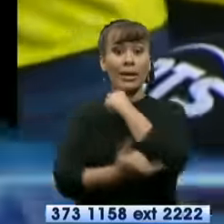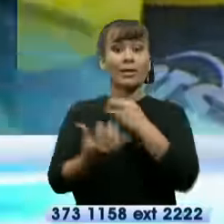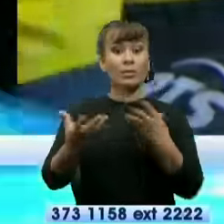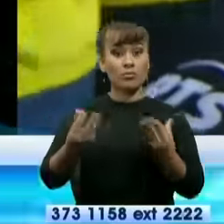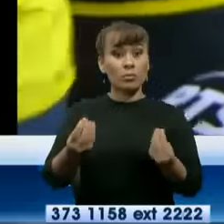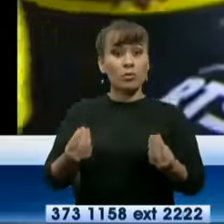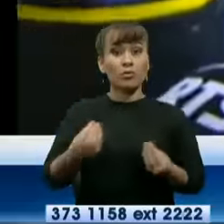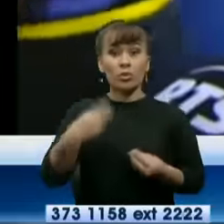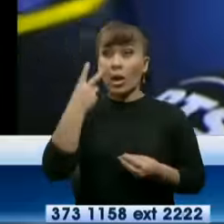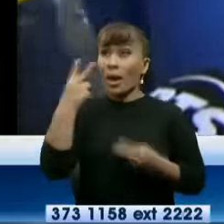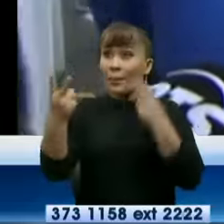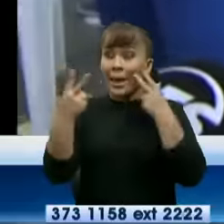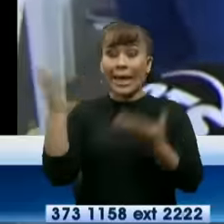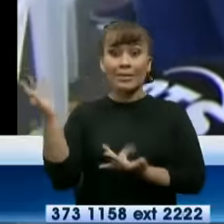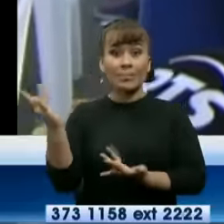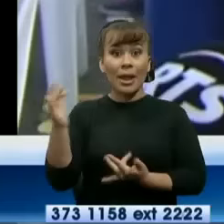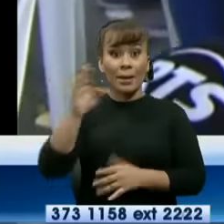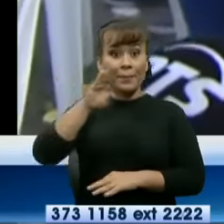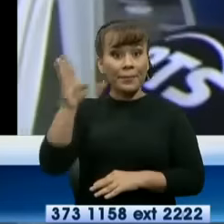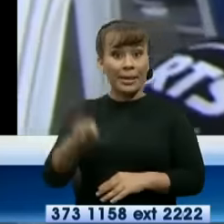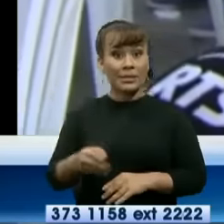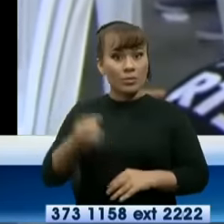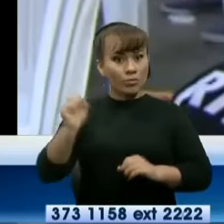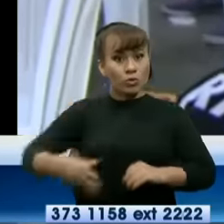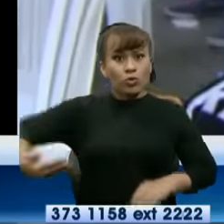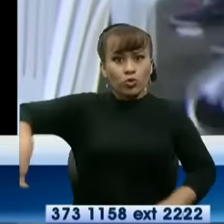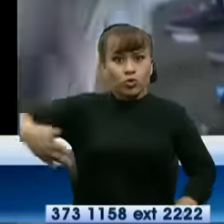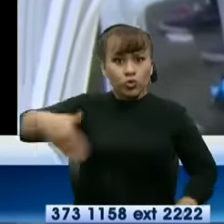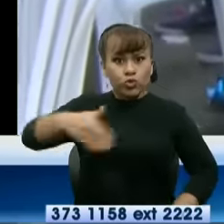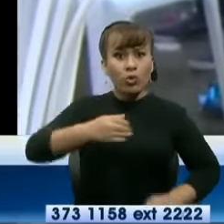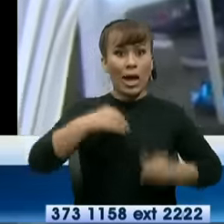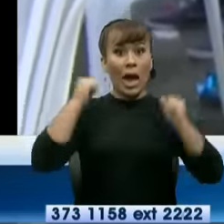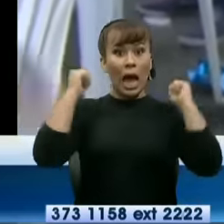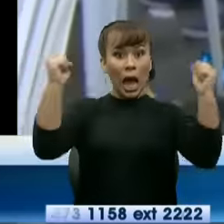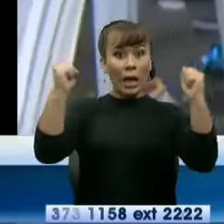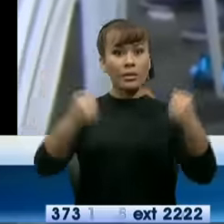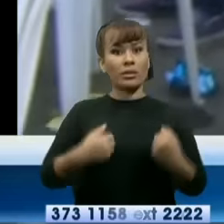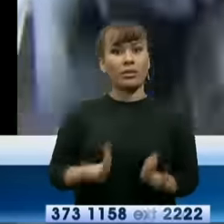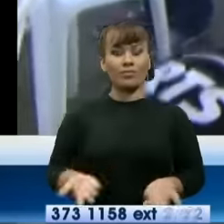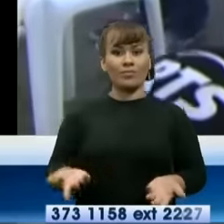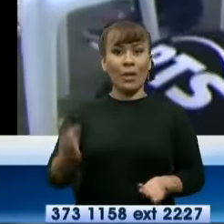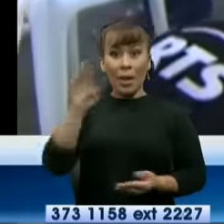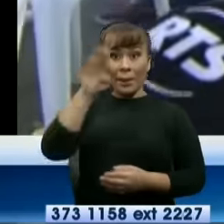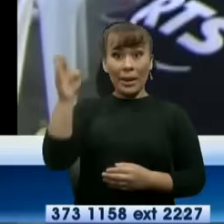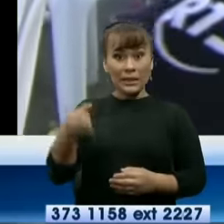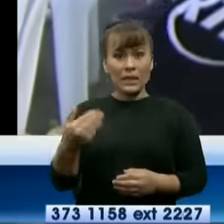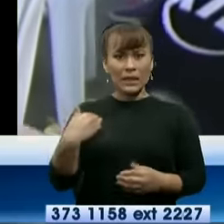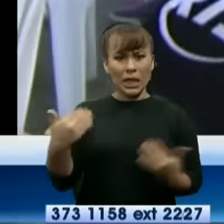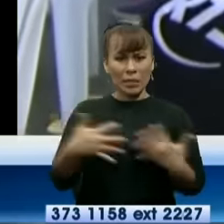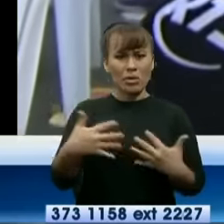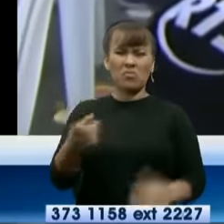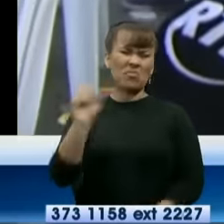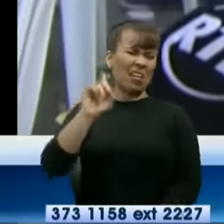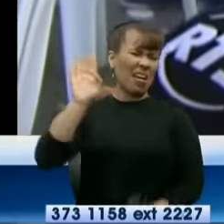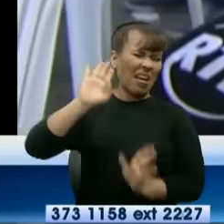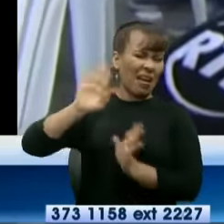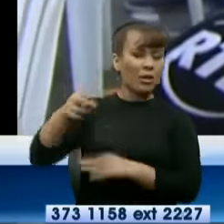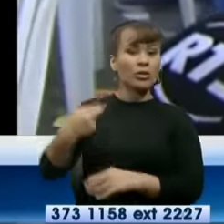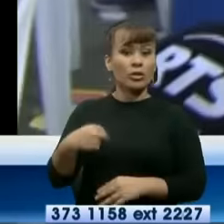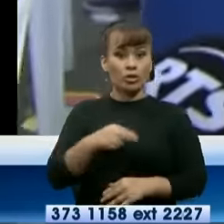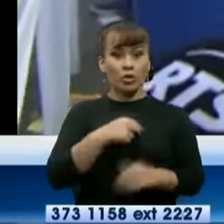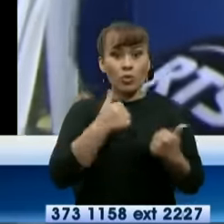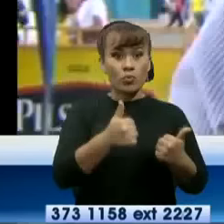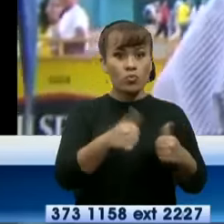con Brasil hay que mejorar y hay que ganar sí por sí. Brasil ya no mete miedo como antes. No, ya no. Igual tenemos un